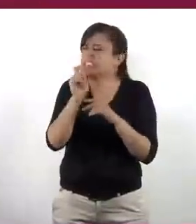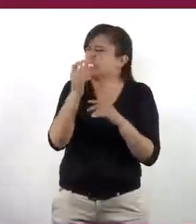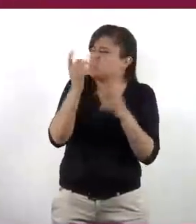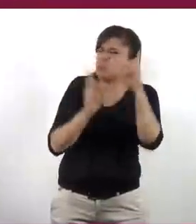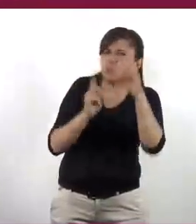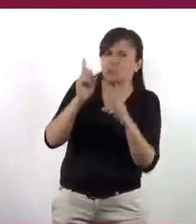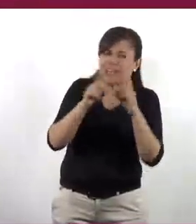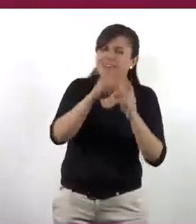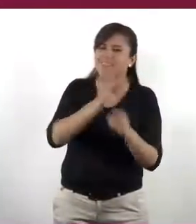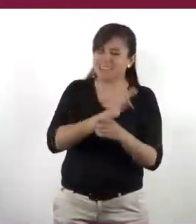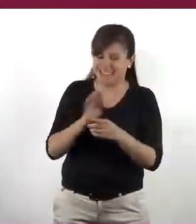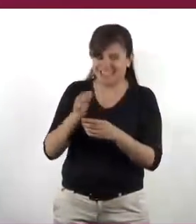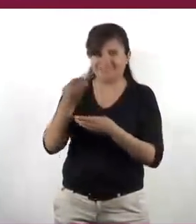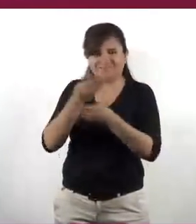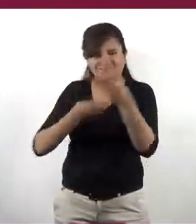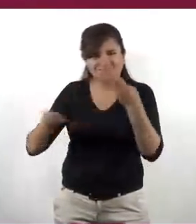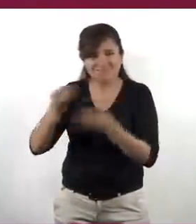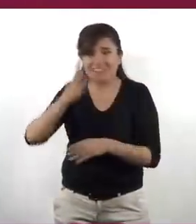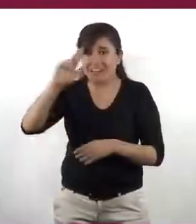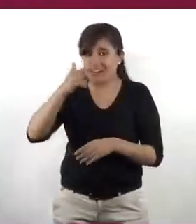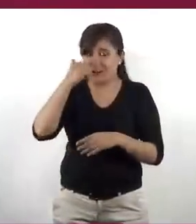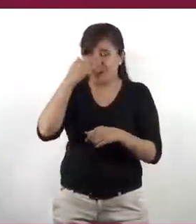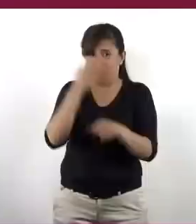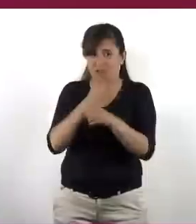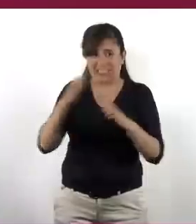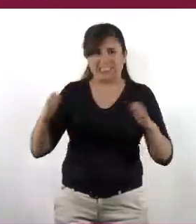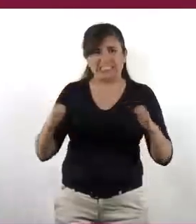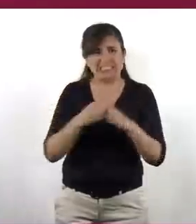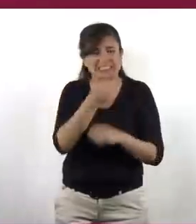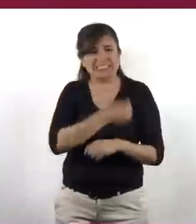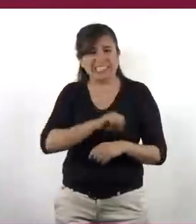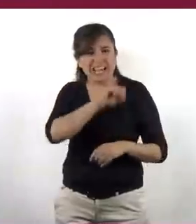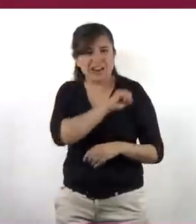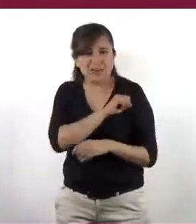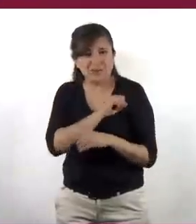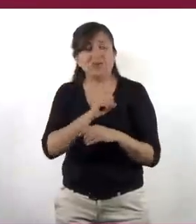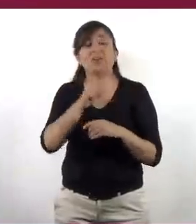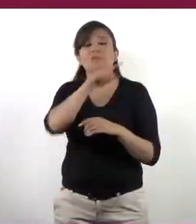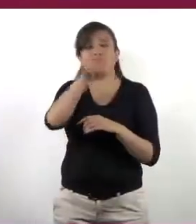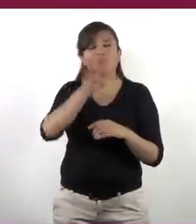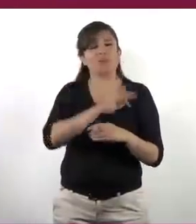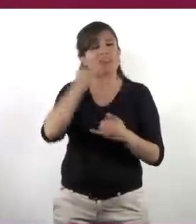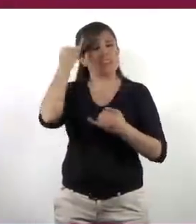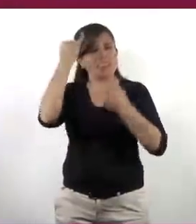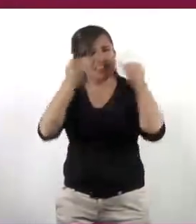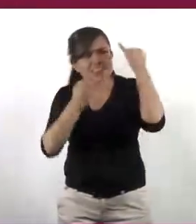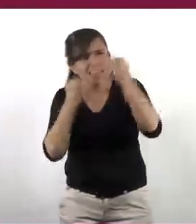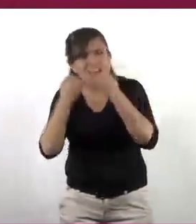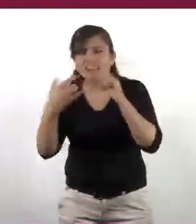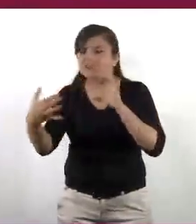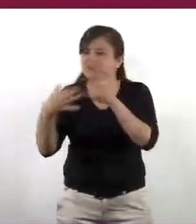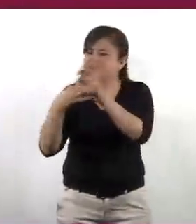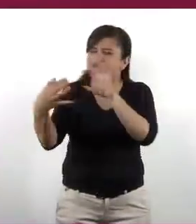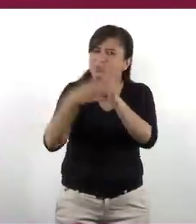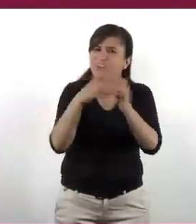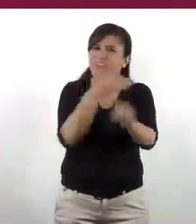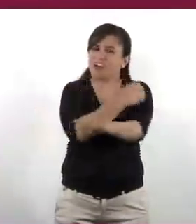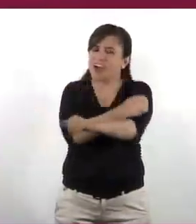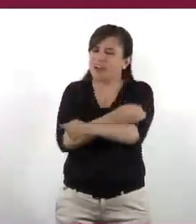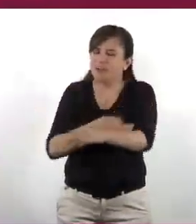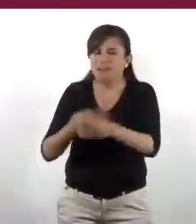Además, les recordamos que ante esta contingencia es importante crear relaciones empáticas con su